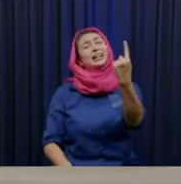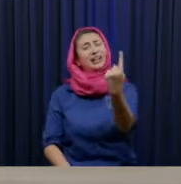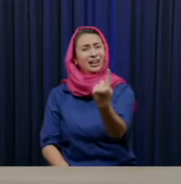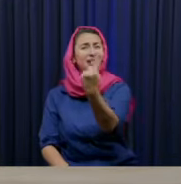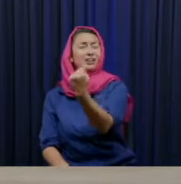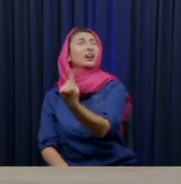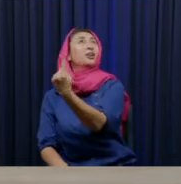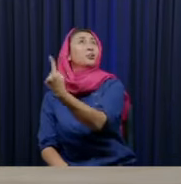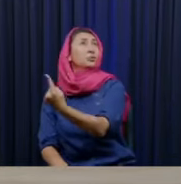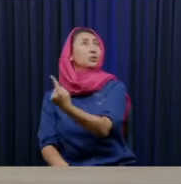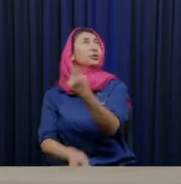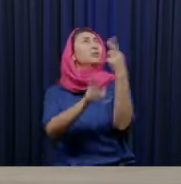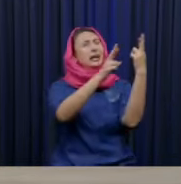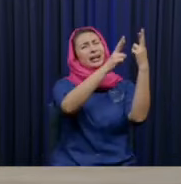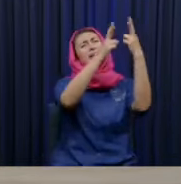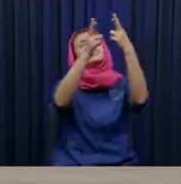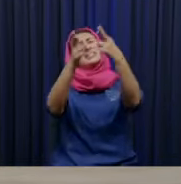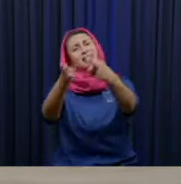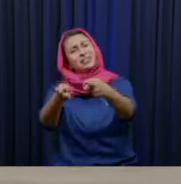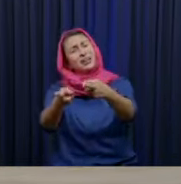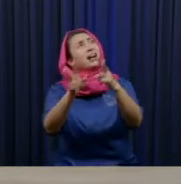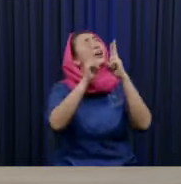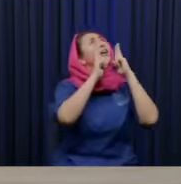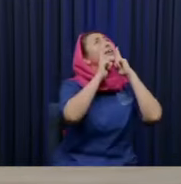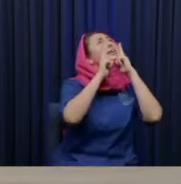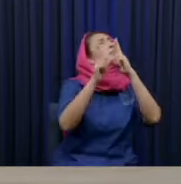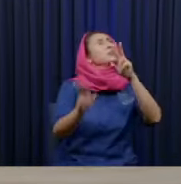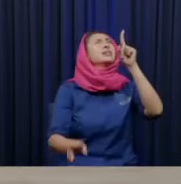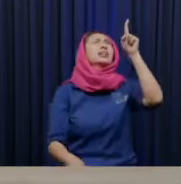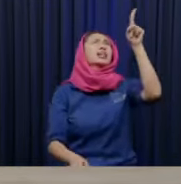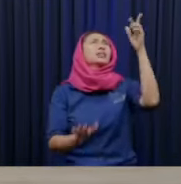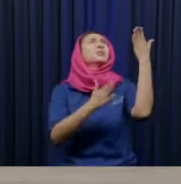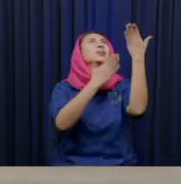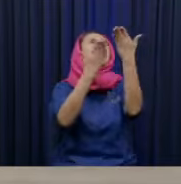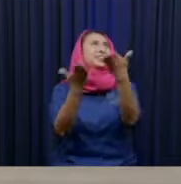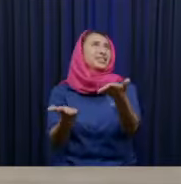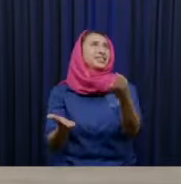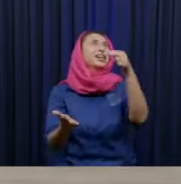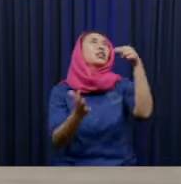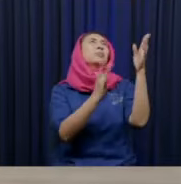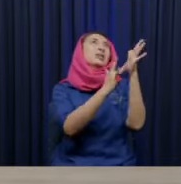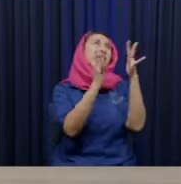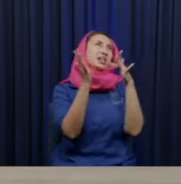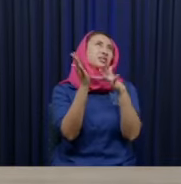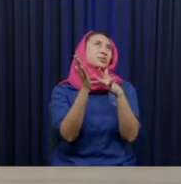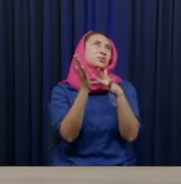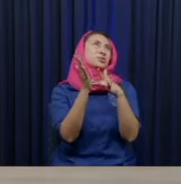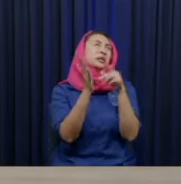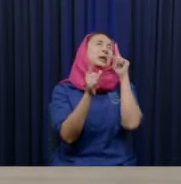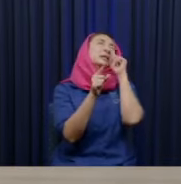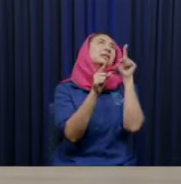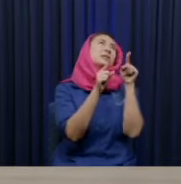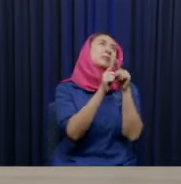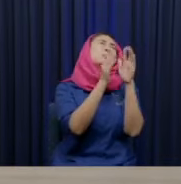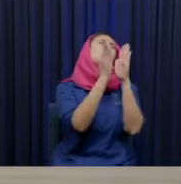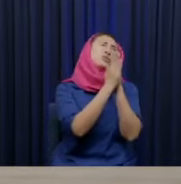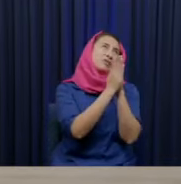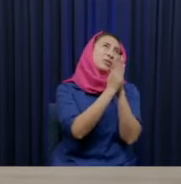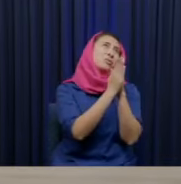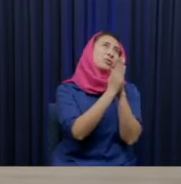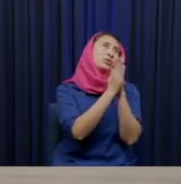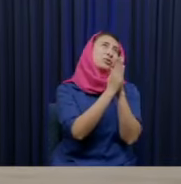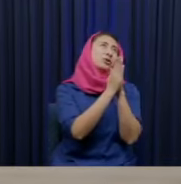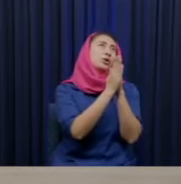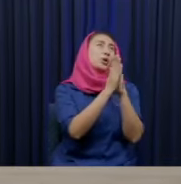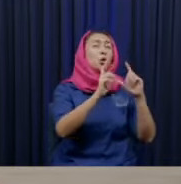el nombre de Jesús, esa respuesta que mis hermanos están esperando. En el nombre de Jesús te pedimos que nos lleves con bien, Señor, que nos